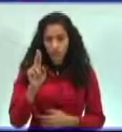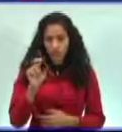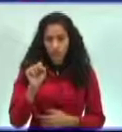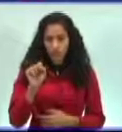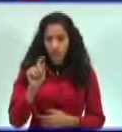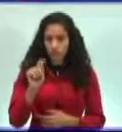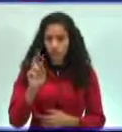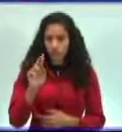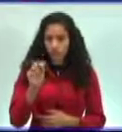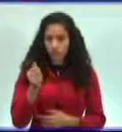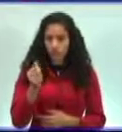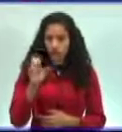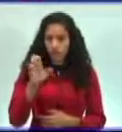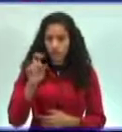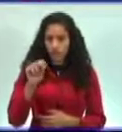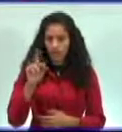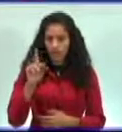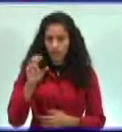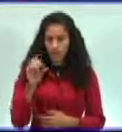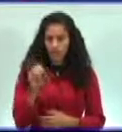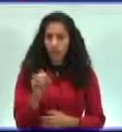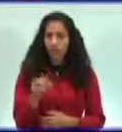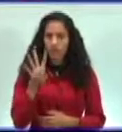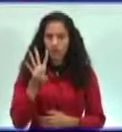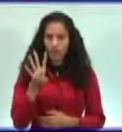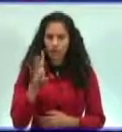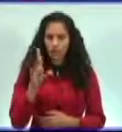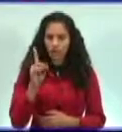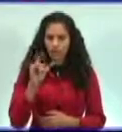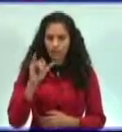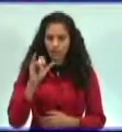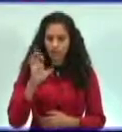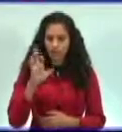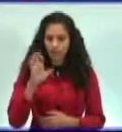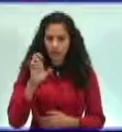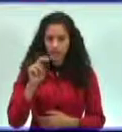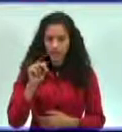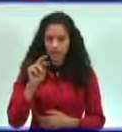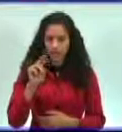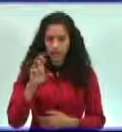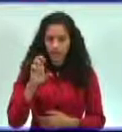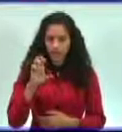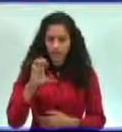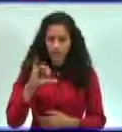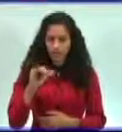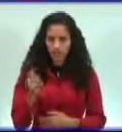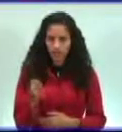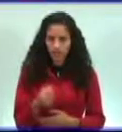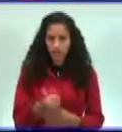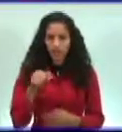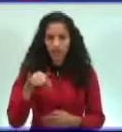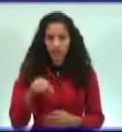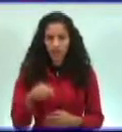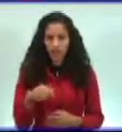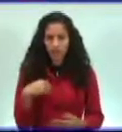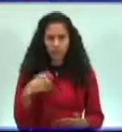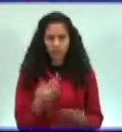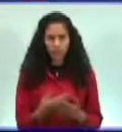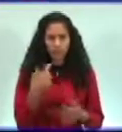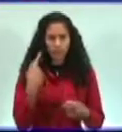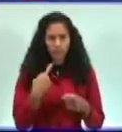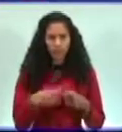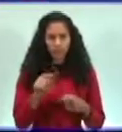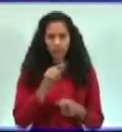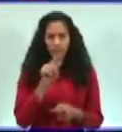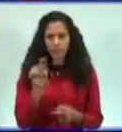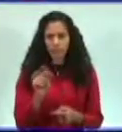y 4 la diferencia. Pues ahora les traigo otra